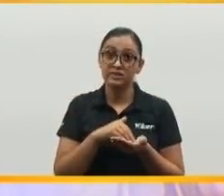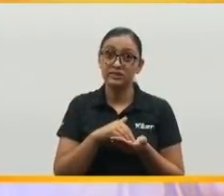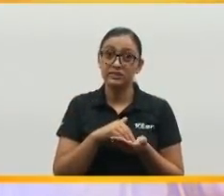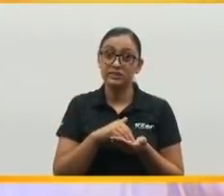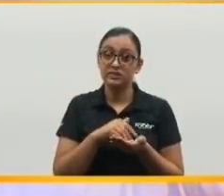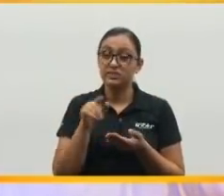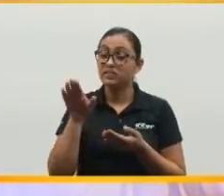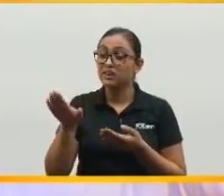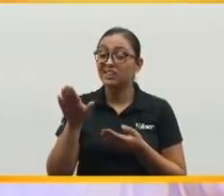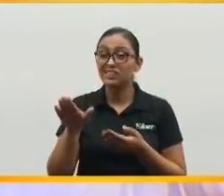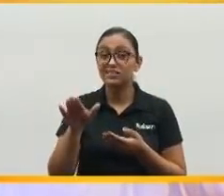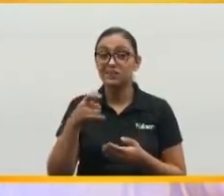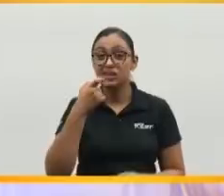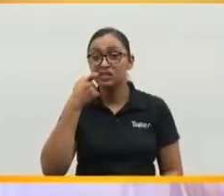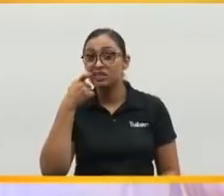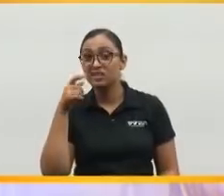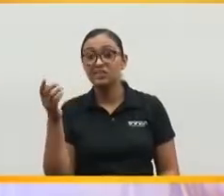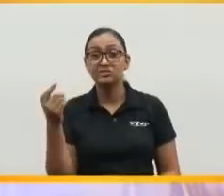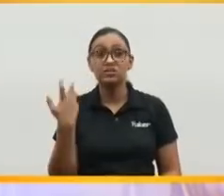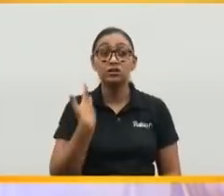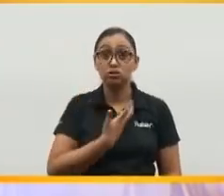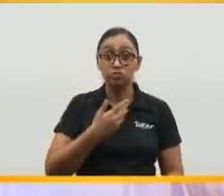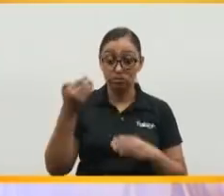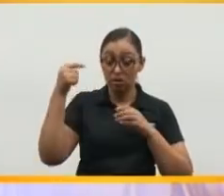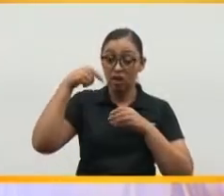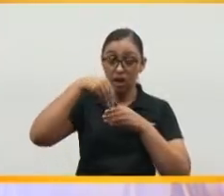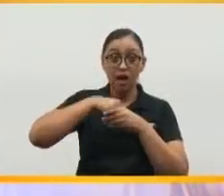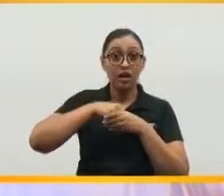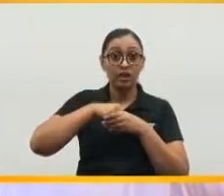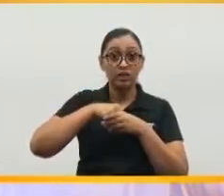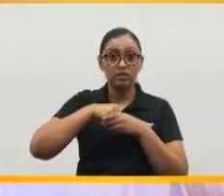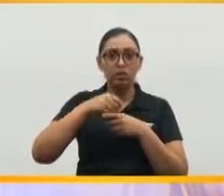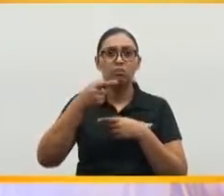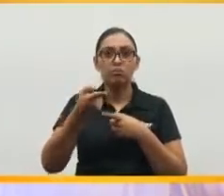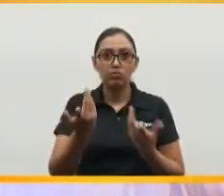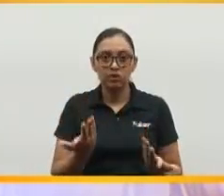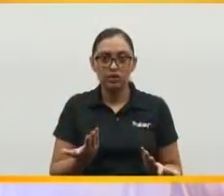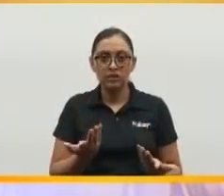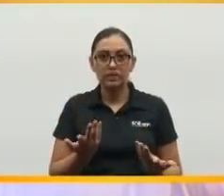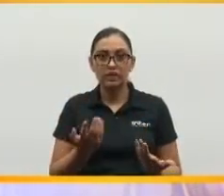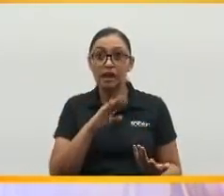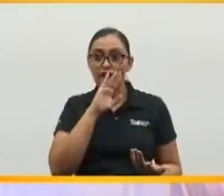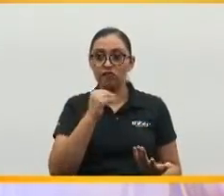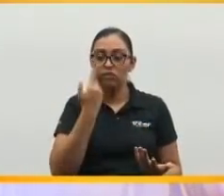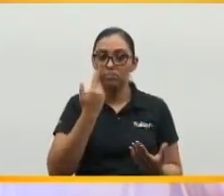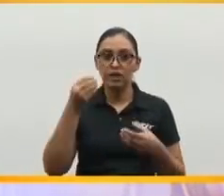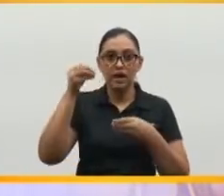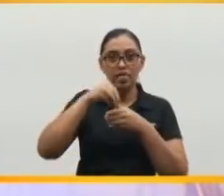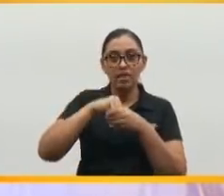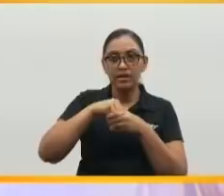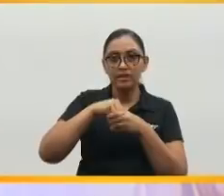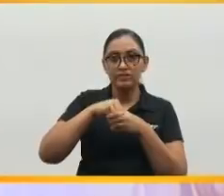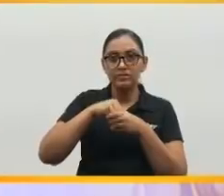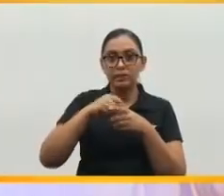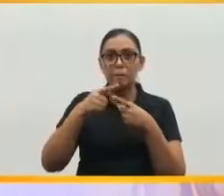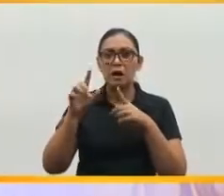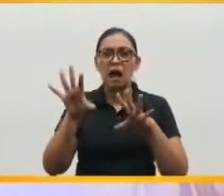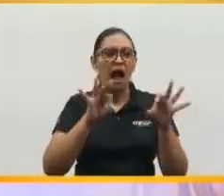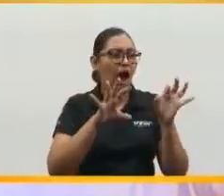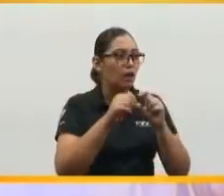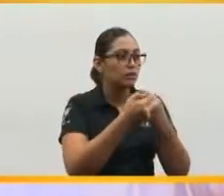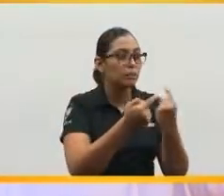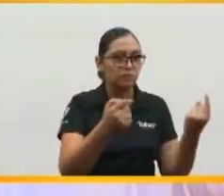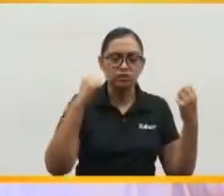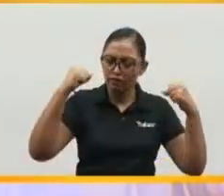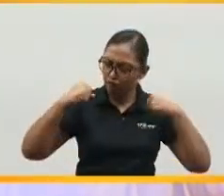que está dentro de nosotros. Es que mucho cuidadito. Sí, es que el virus ahí anda. Pero hay gente que está fortalecida. Fortalecida en el